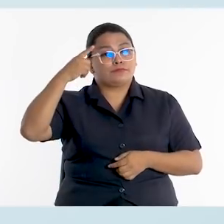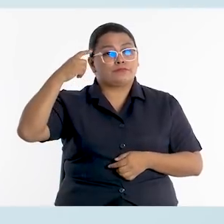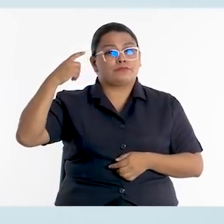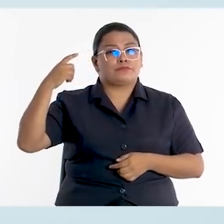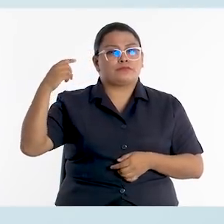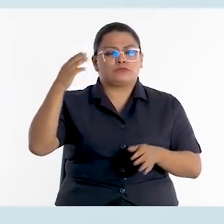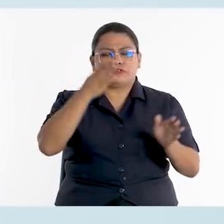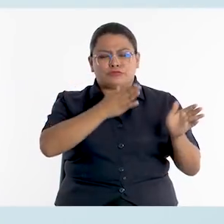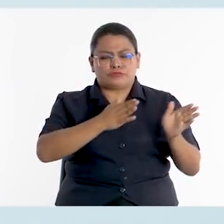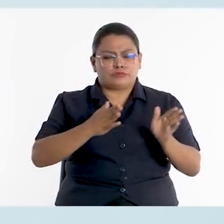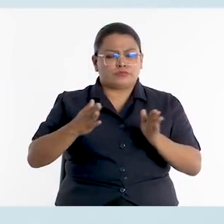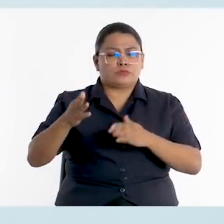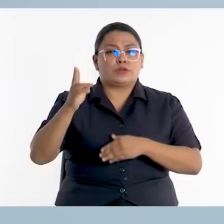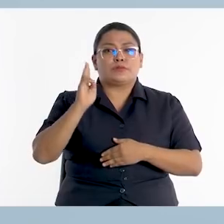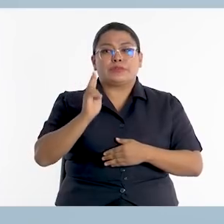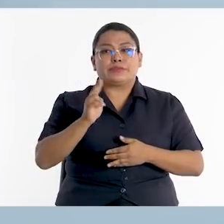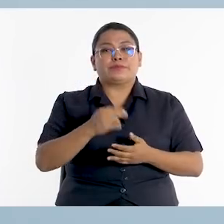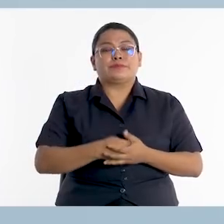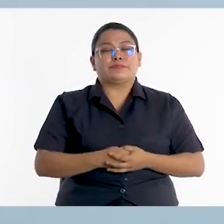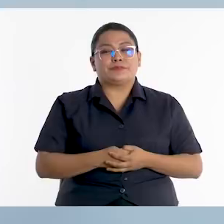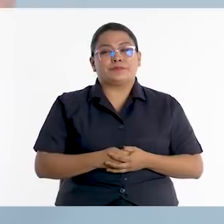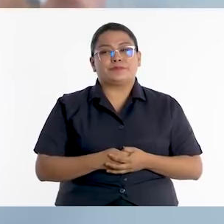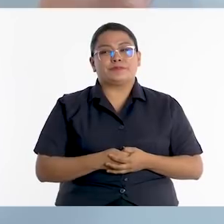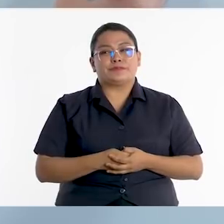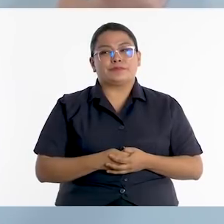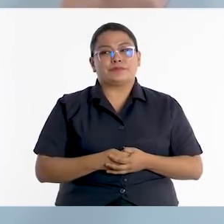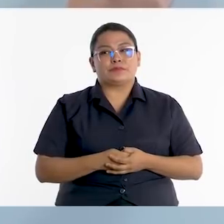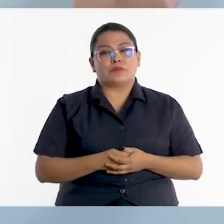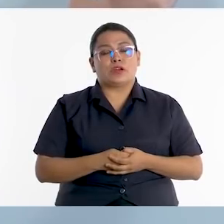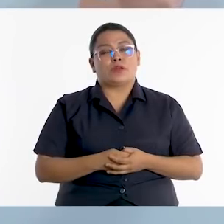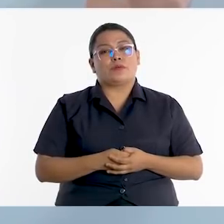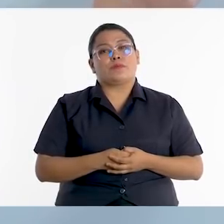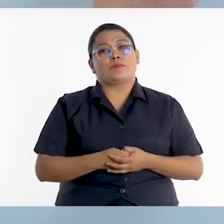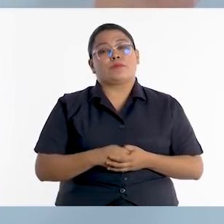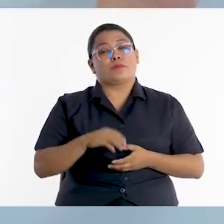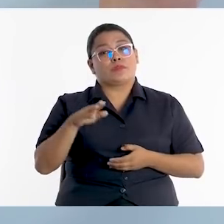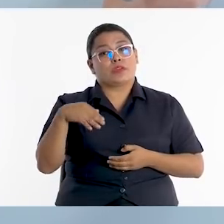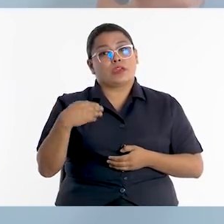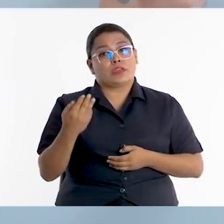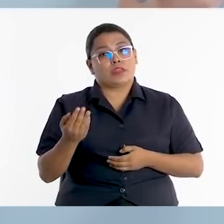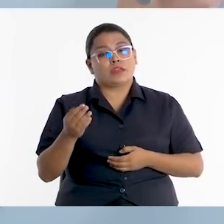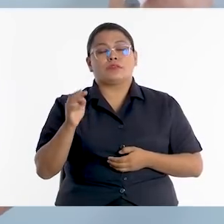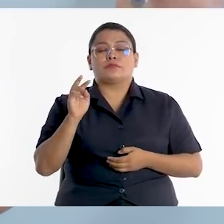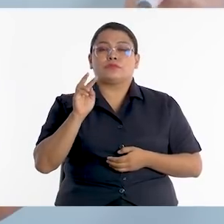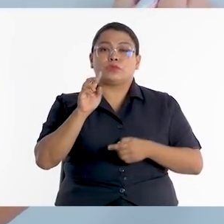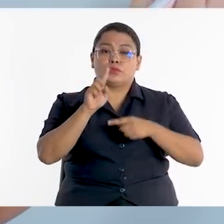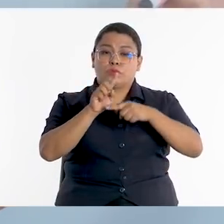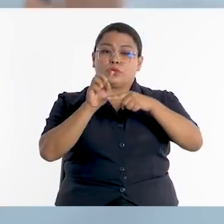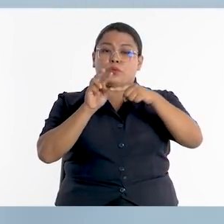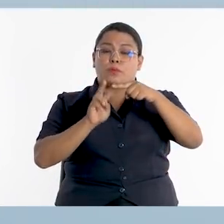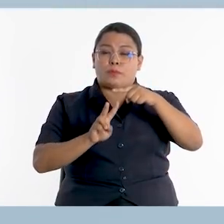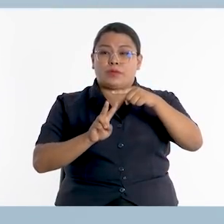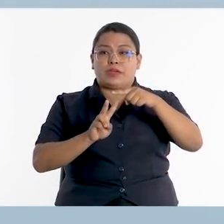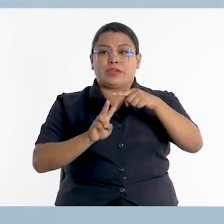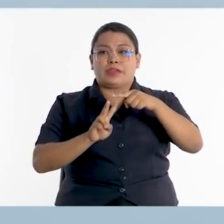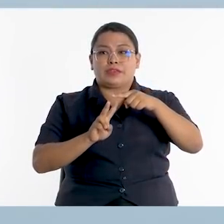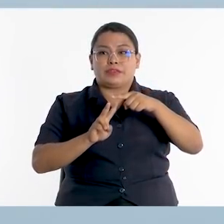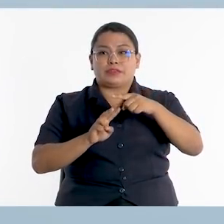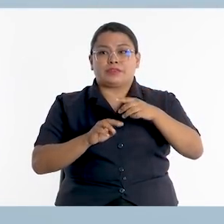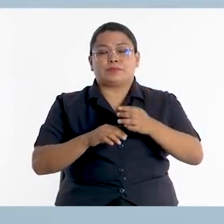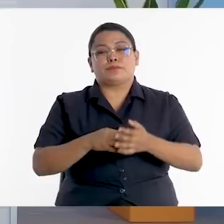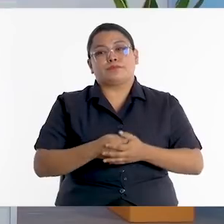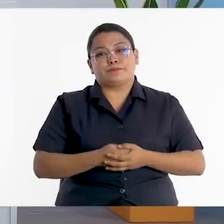que seguimos el mismo orden. Y de nuevo, nos da 1/2 o